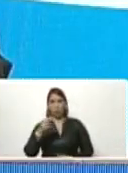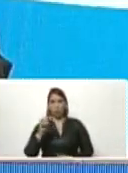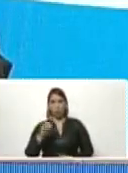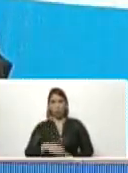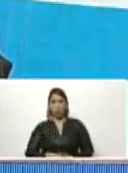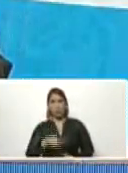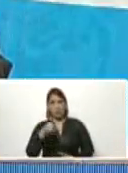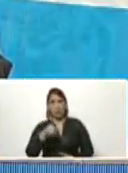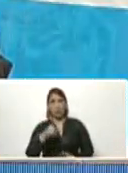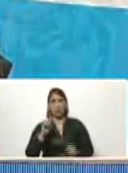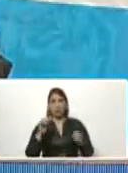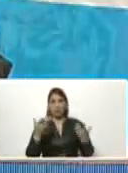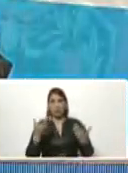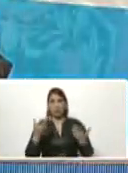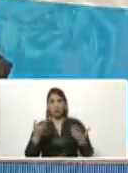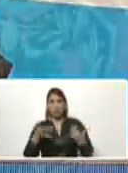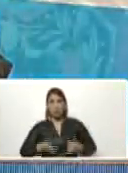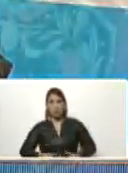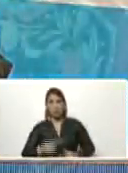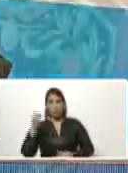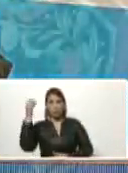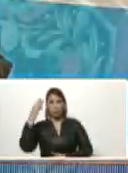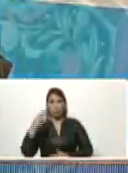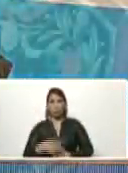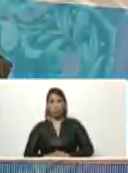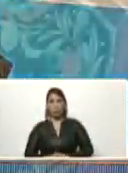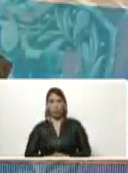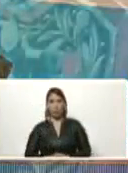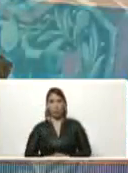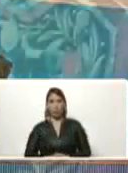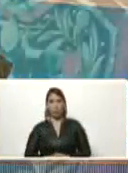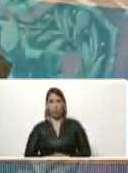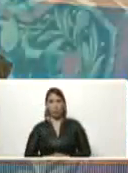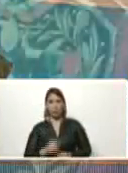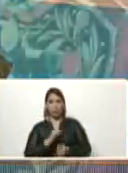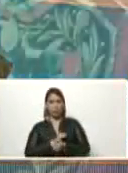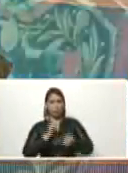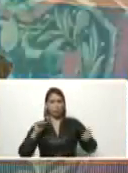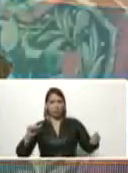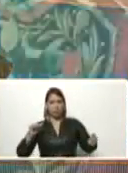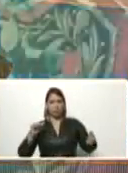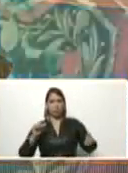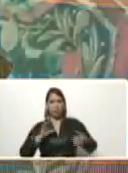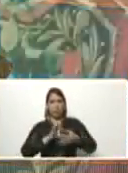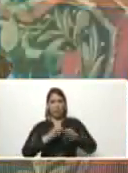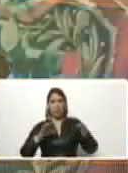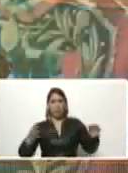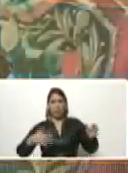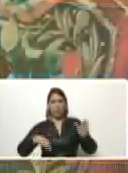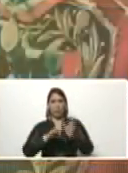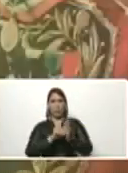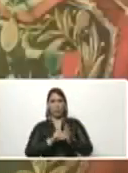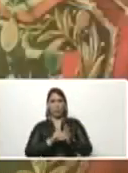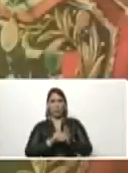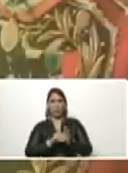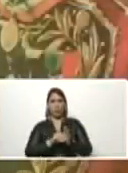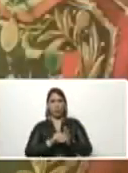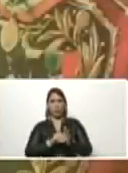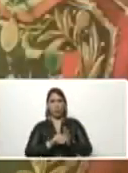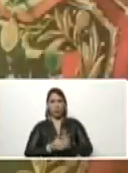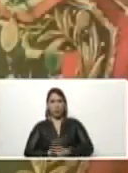sol. Él ha roto las cadenas con que envolvió a Pizarro el imperio de los